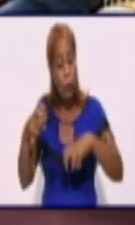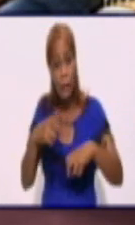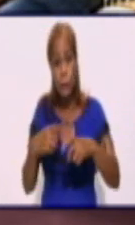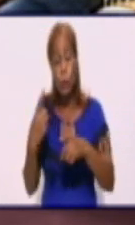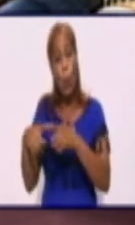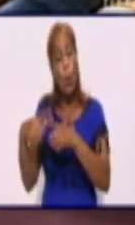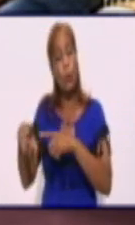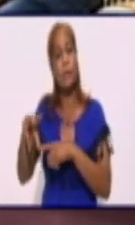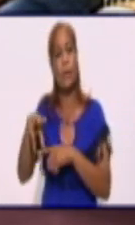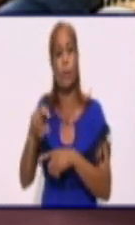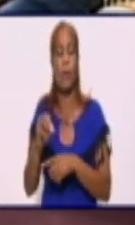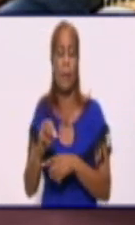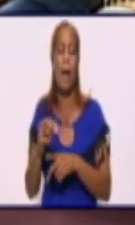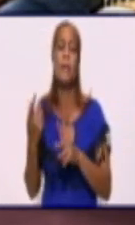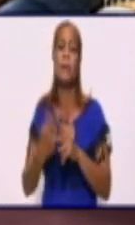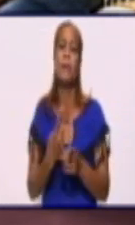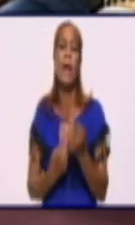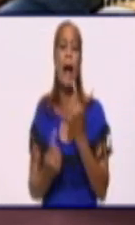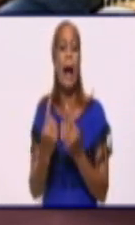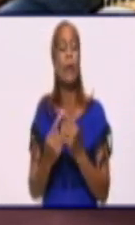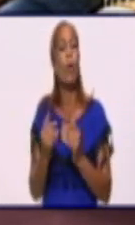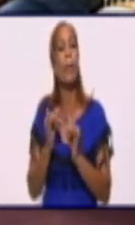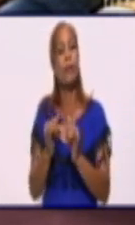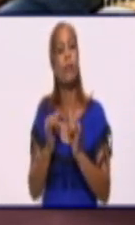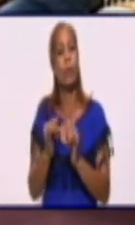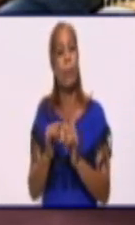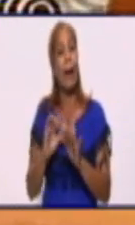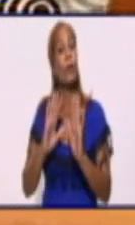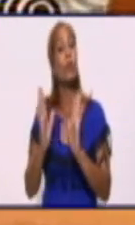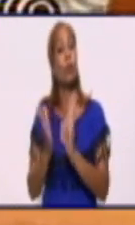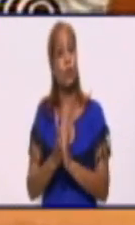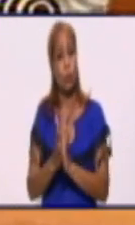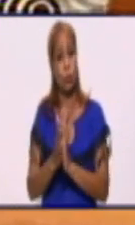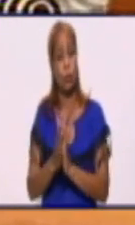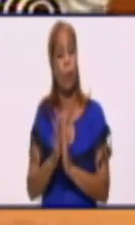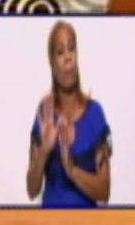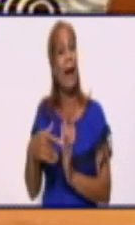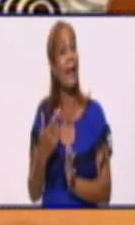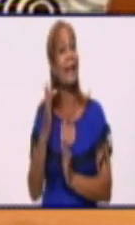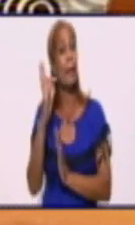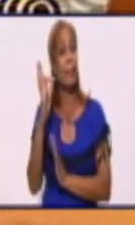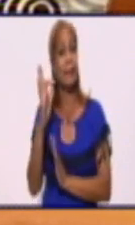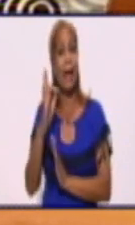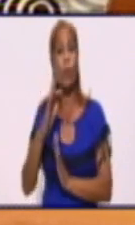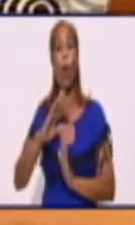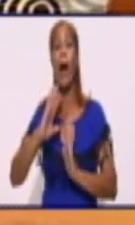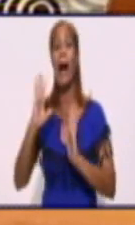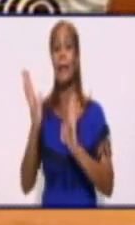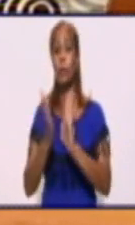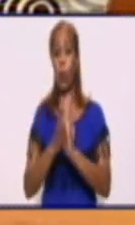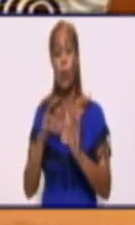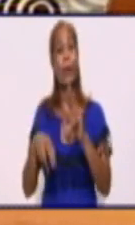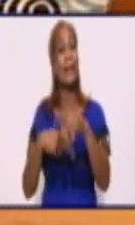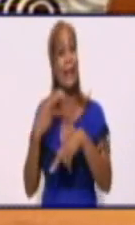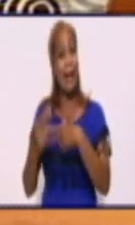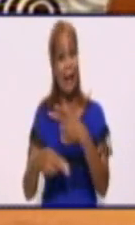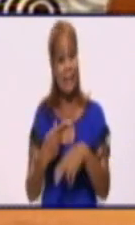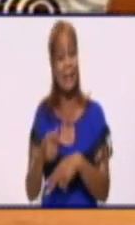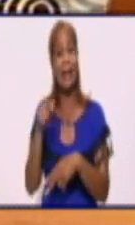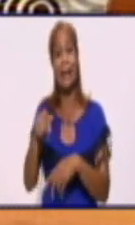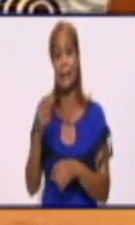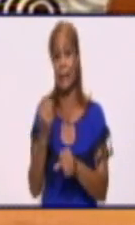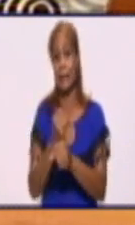Junel, que siempre, como digo, nosotros quitándonos el sombrero y respetando a todos ustedes que realizan esta labor, que ahora que los